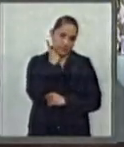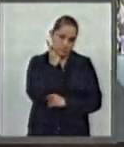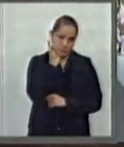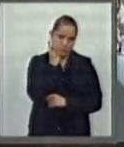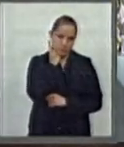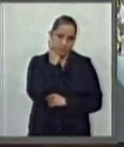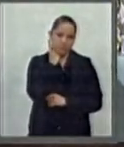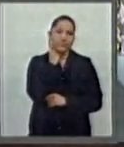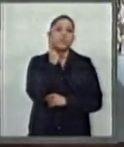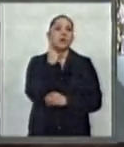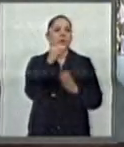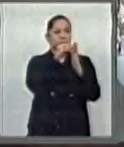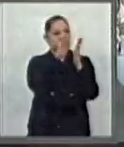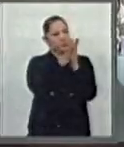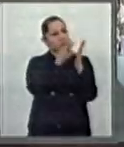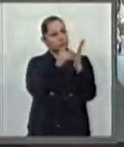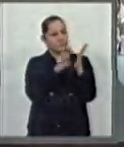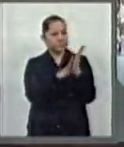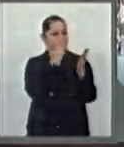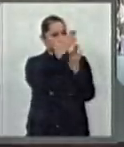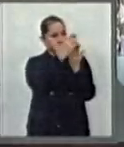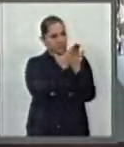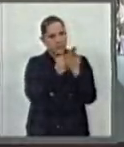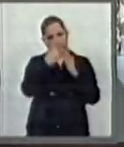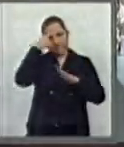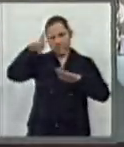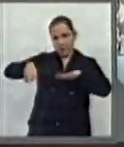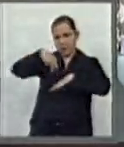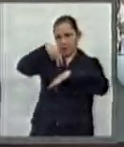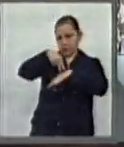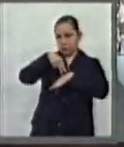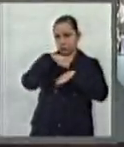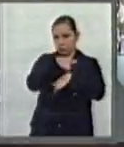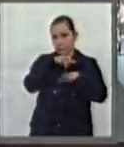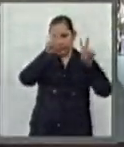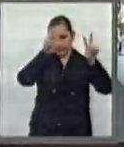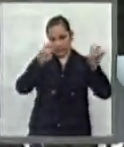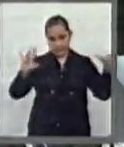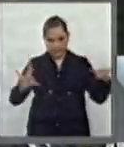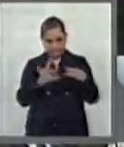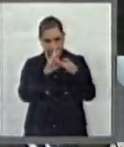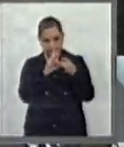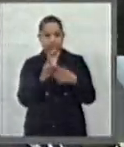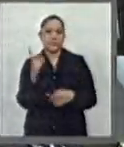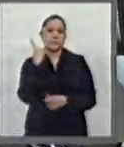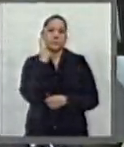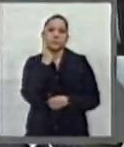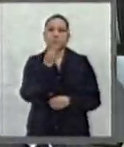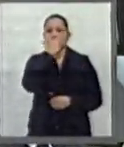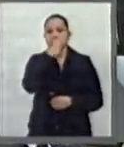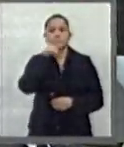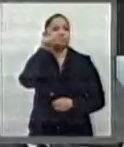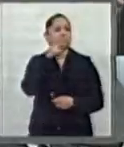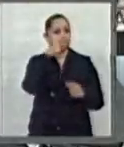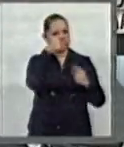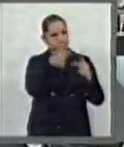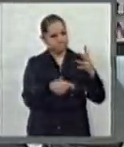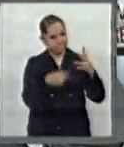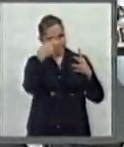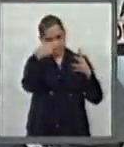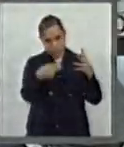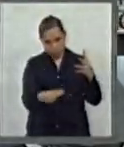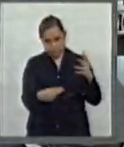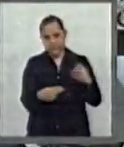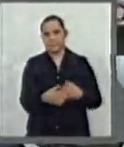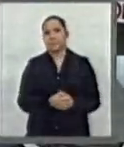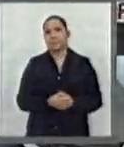Diputados, se han registrado para hablar sobre el tema las siguientes diputadas y diputados,